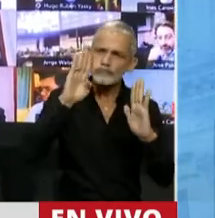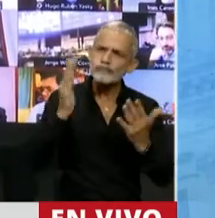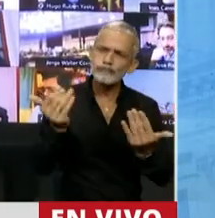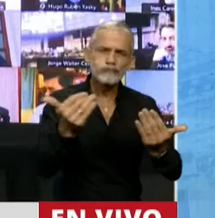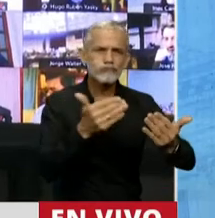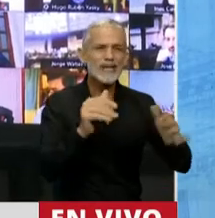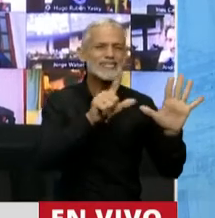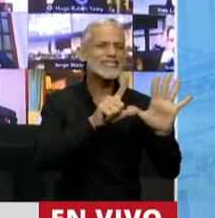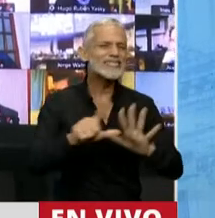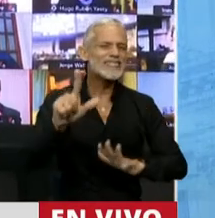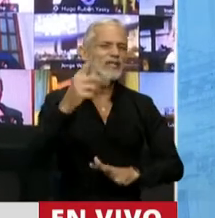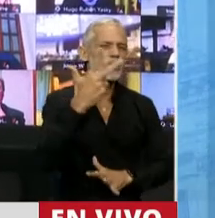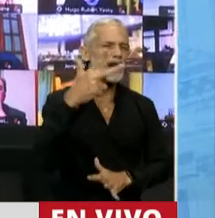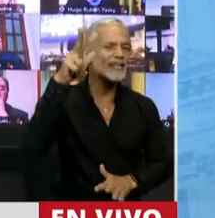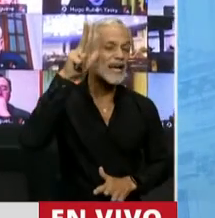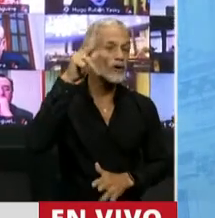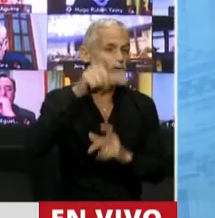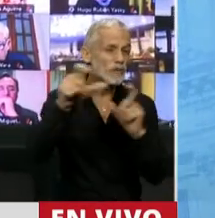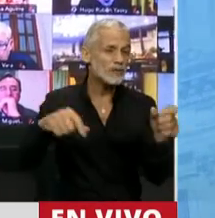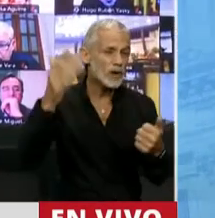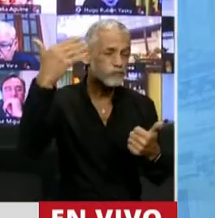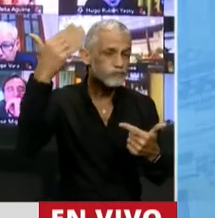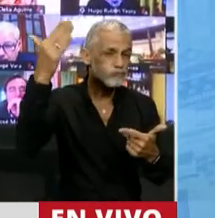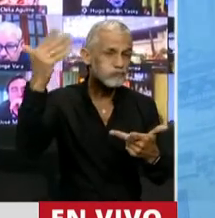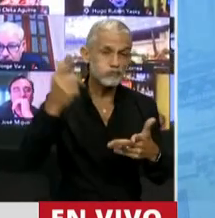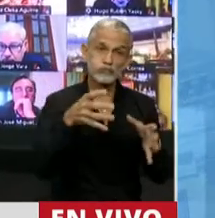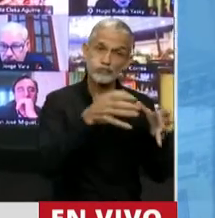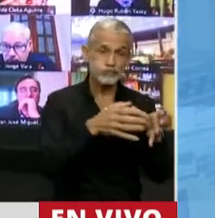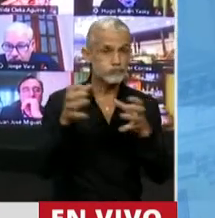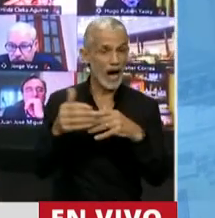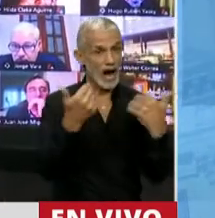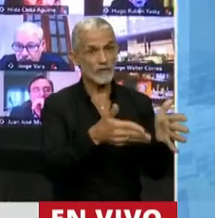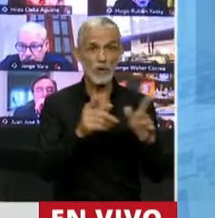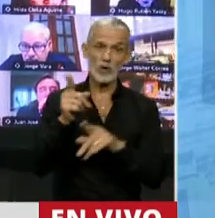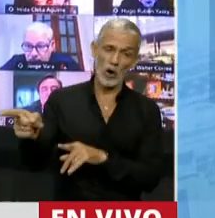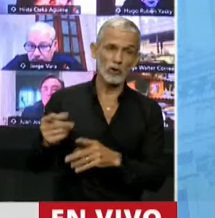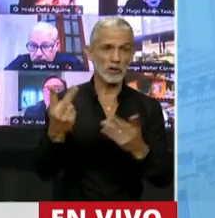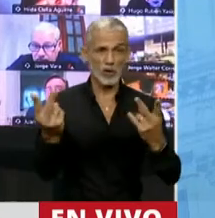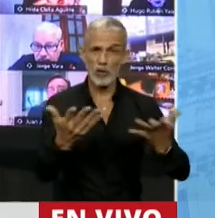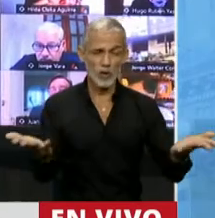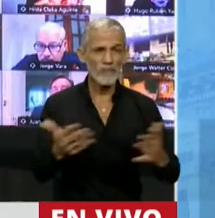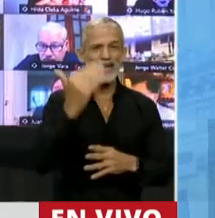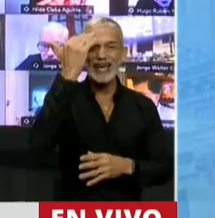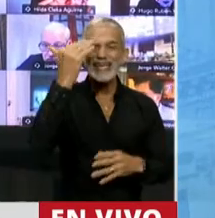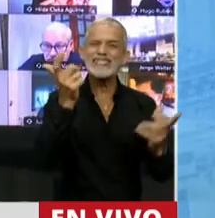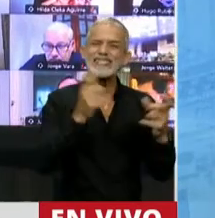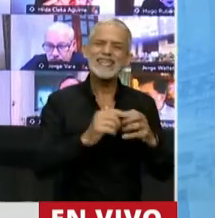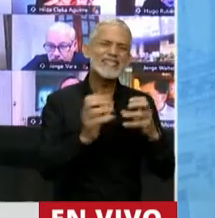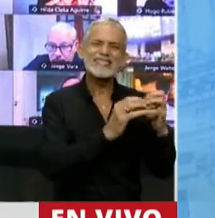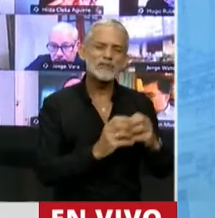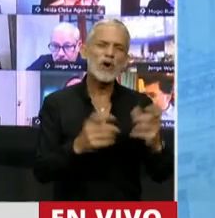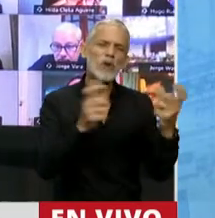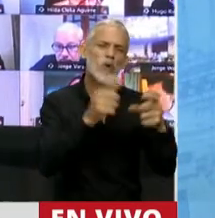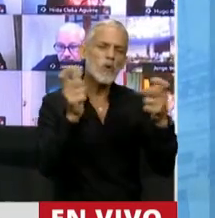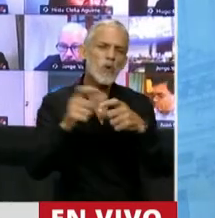a 738 oradores de las dos posturas, donde tuvimos más de 15 sesiones